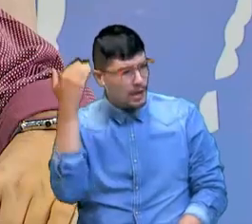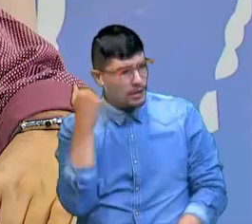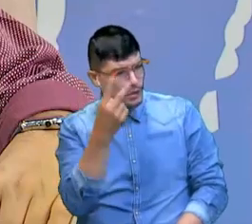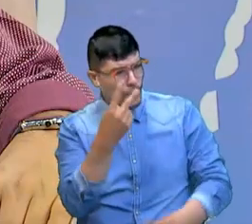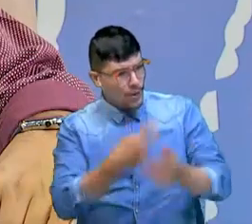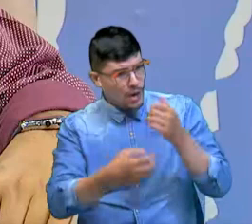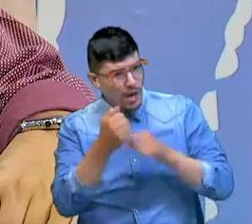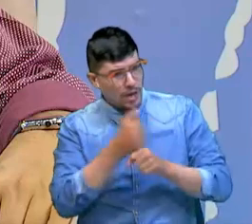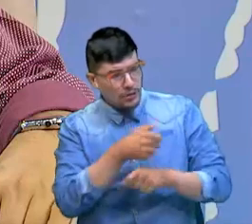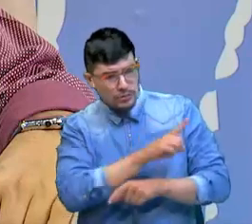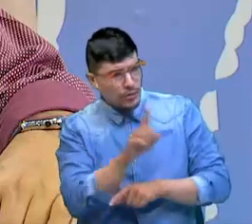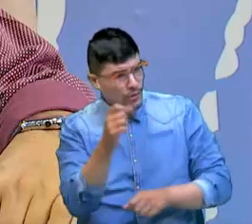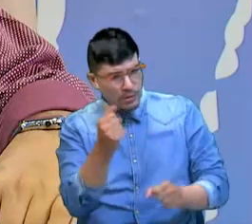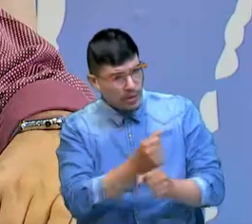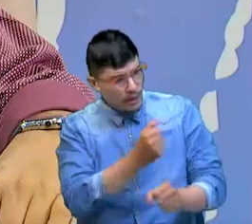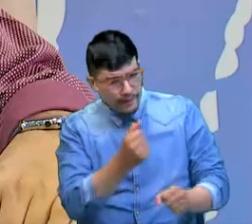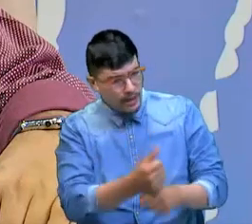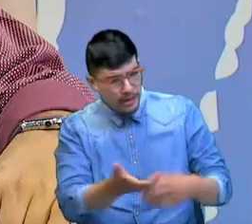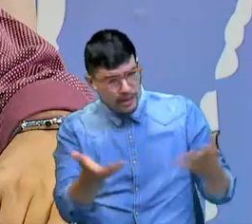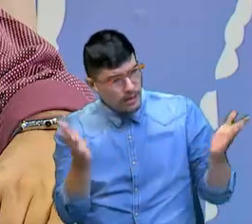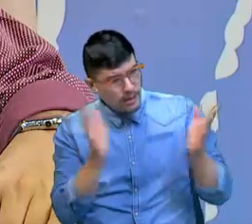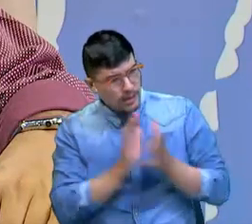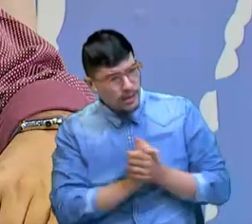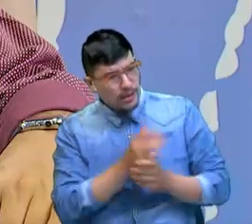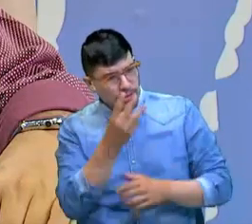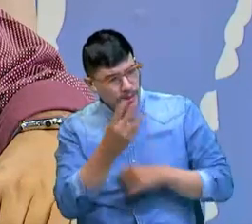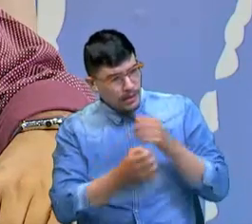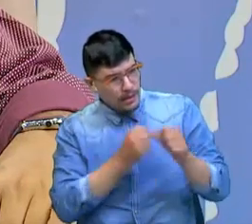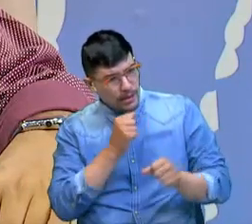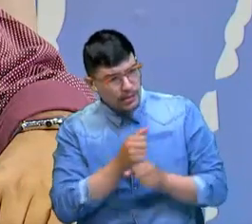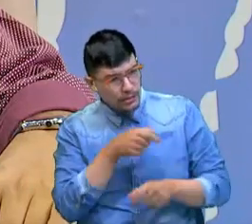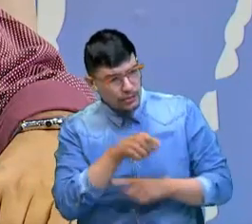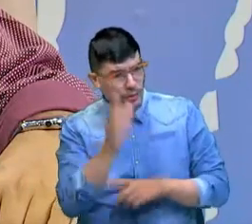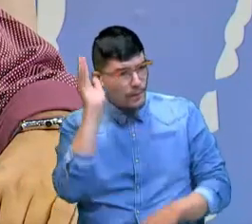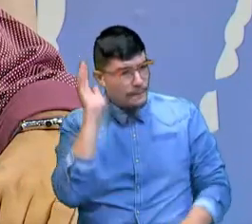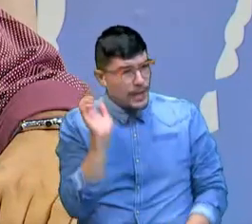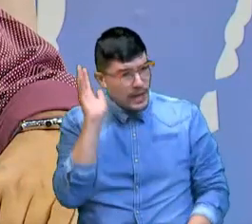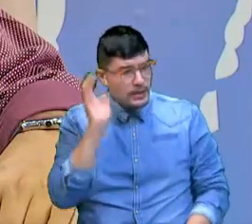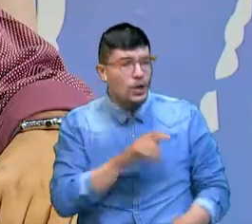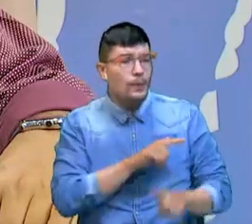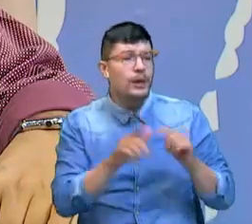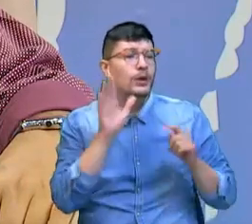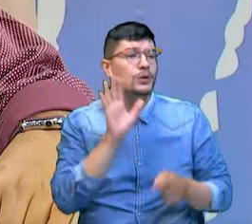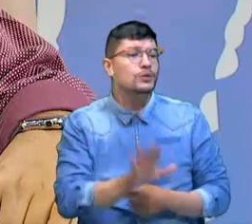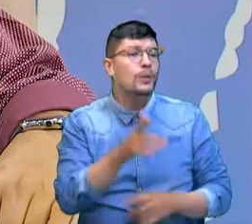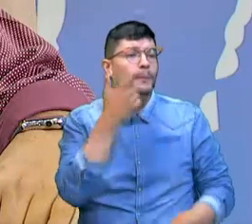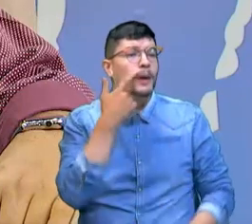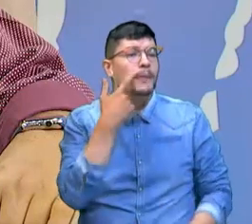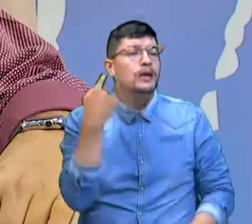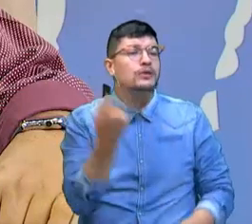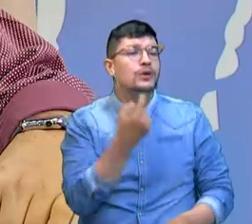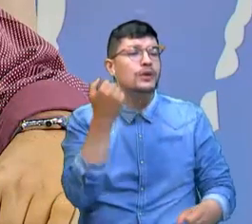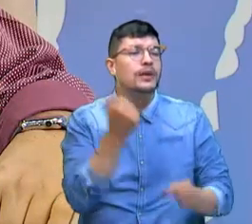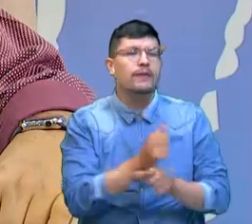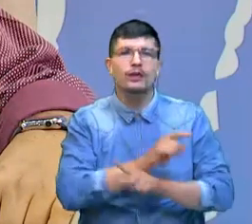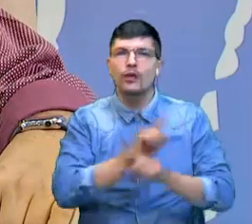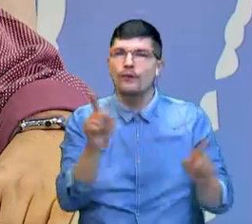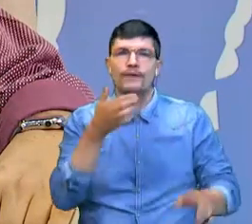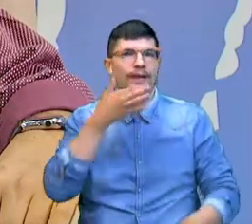lleva 2 años sin trabajar, lleva 3 años, esta pensión es, pero si el padre está trabajando, no es